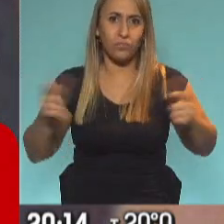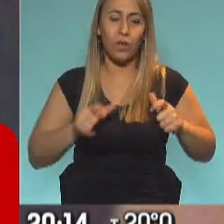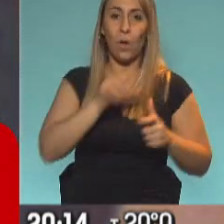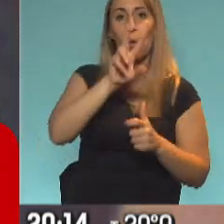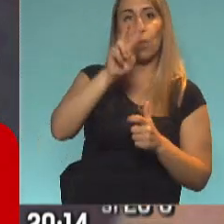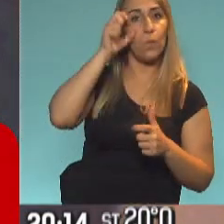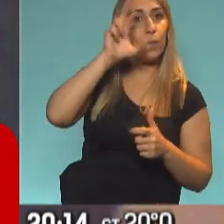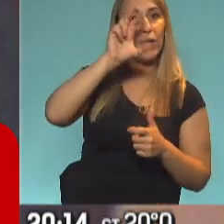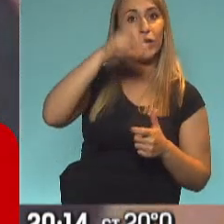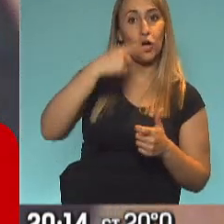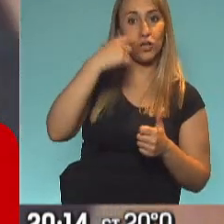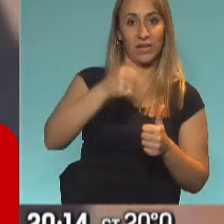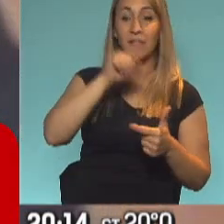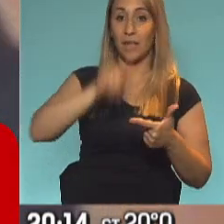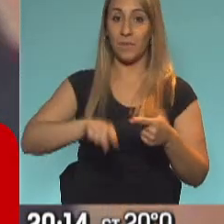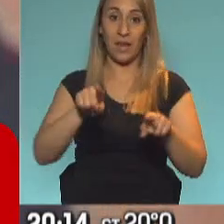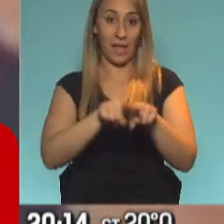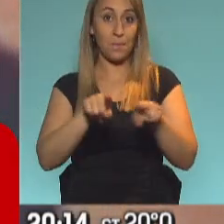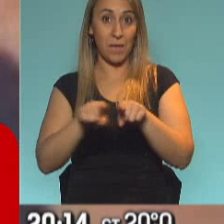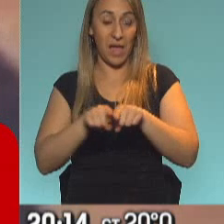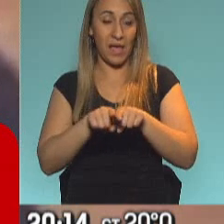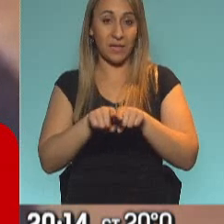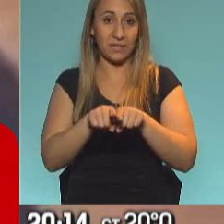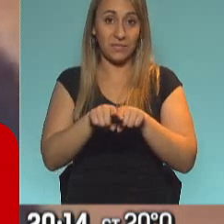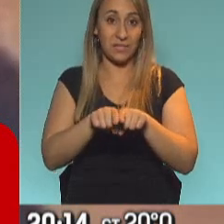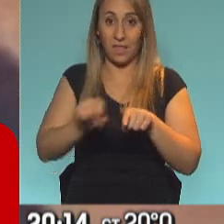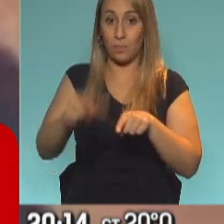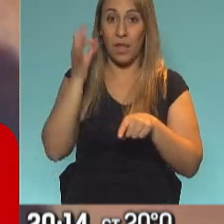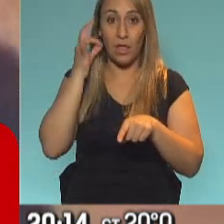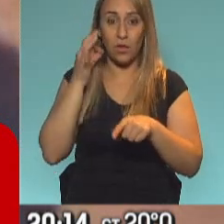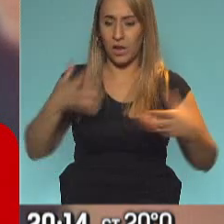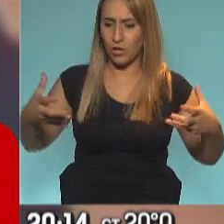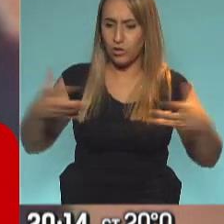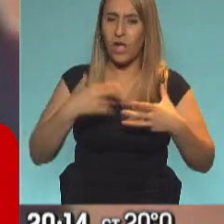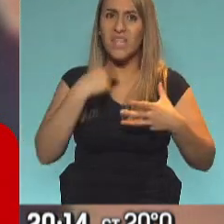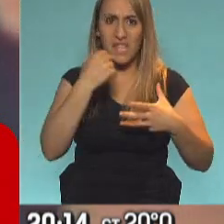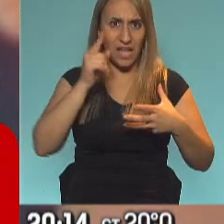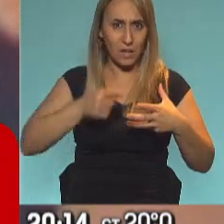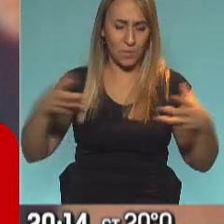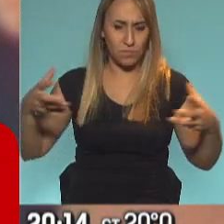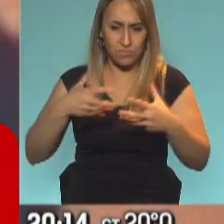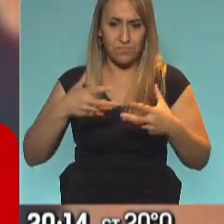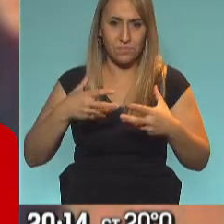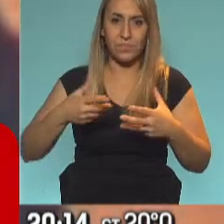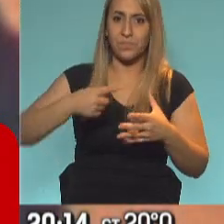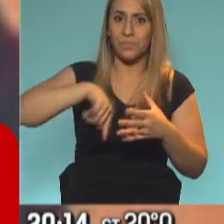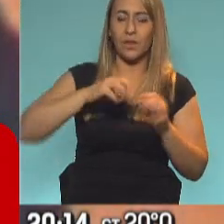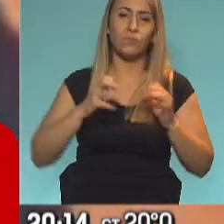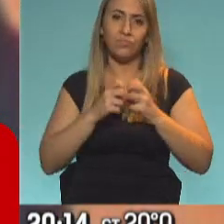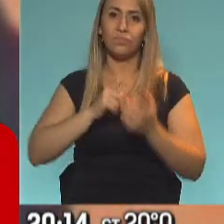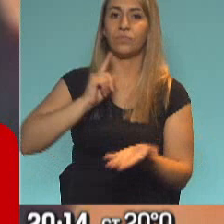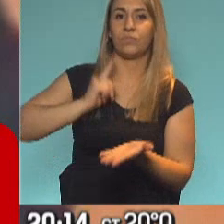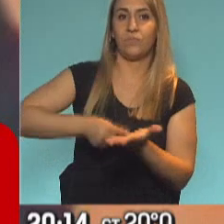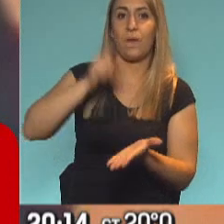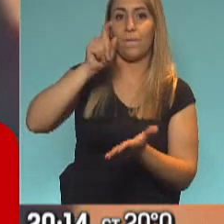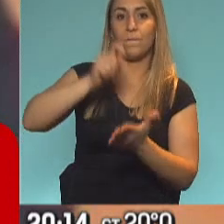Verónica, estaban también las hermanas, y firmaron justamente la salida de la